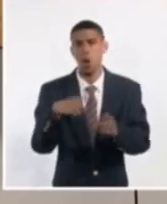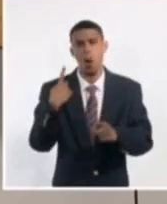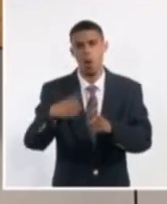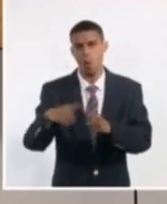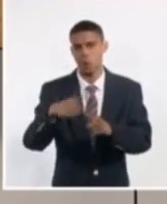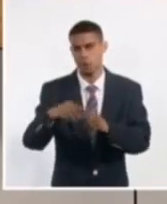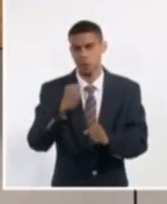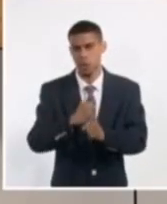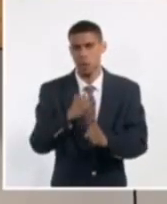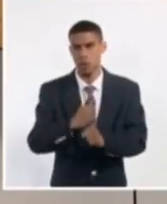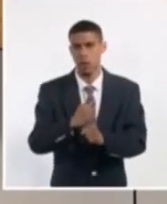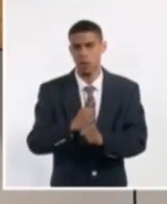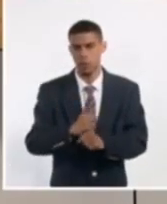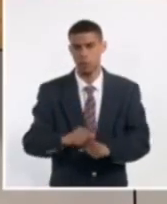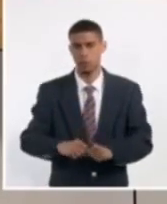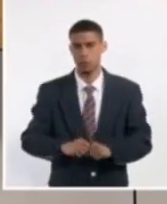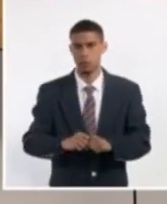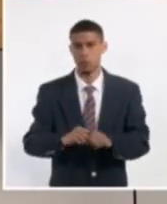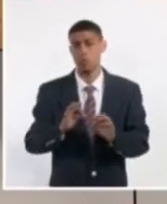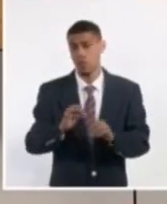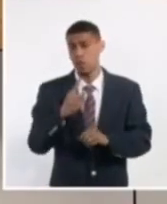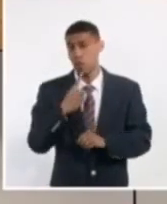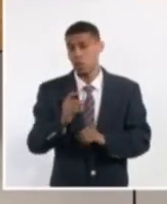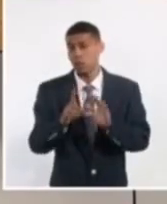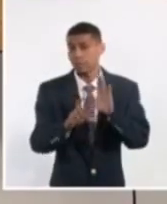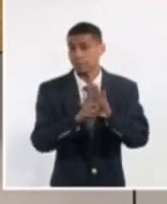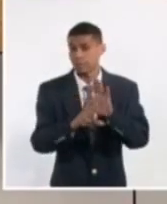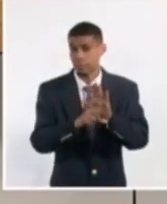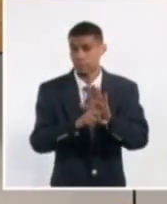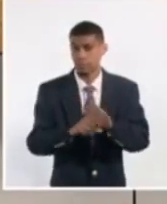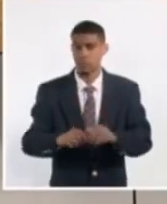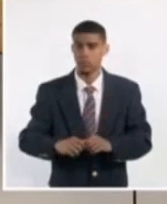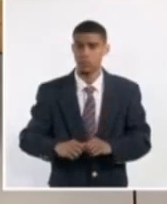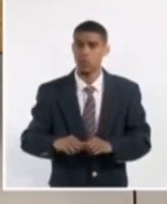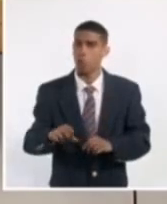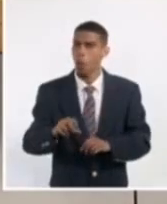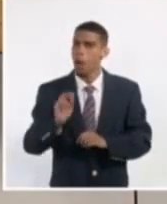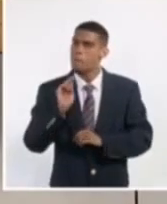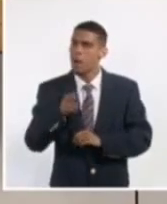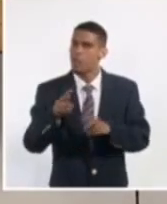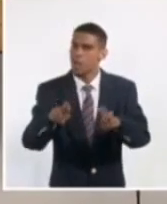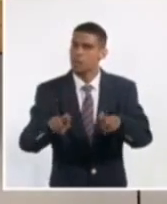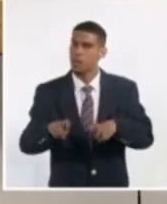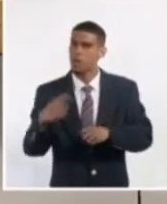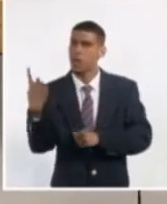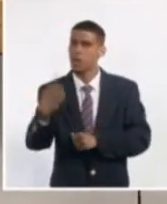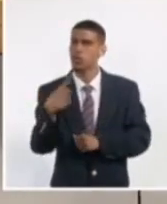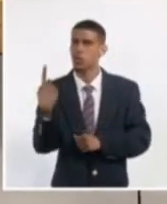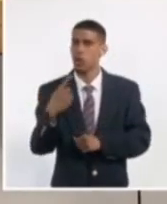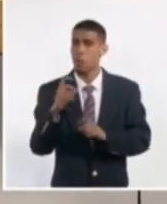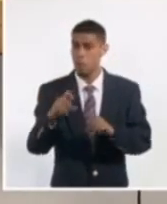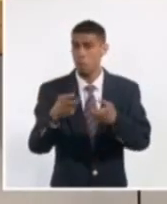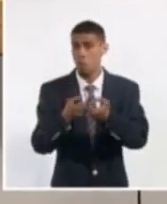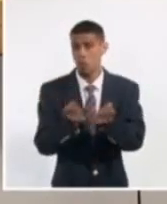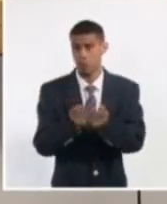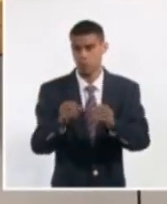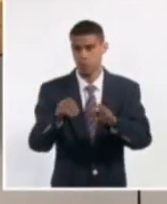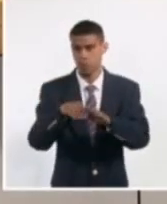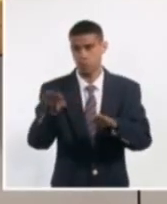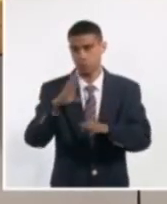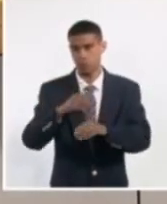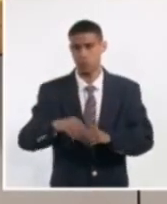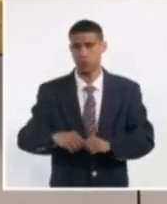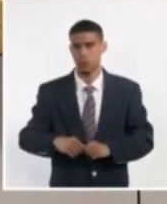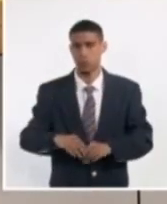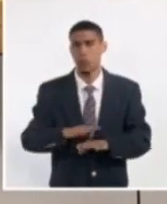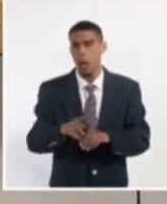que le confieran la Constitución, las leyes o le encomiende la Asamblea Nacional del Poder Popular o el propio Consejo de Estado. Y este es solo un